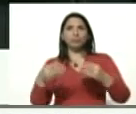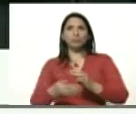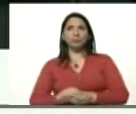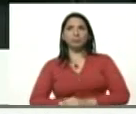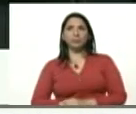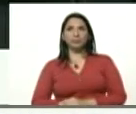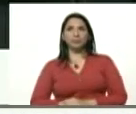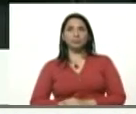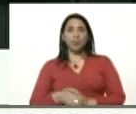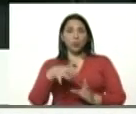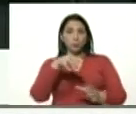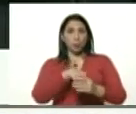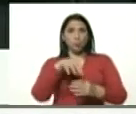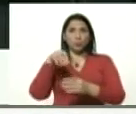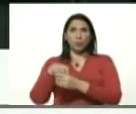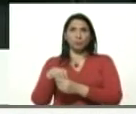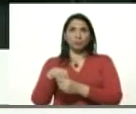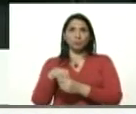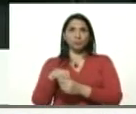de la cuarentena.